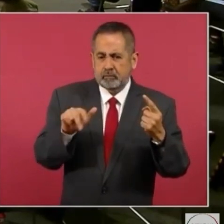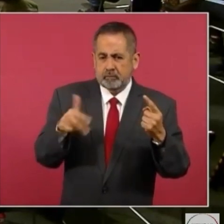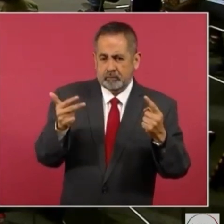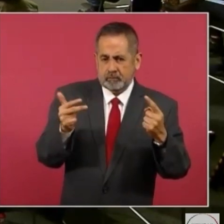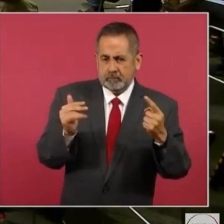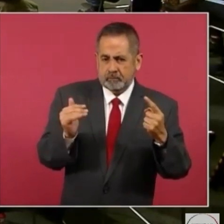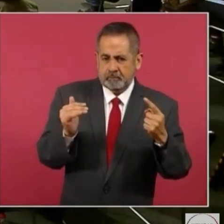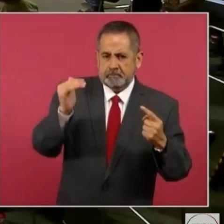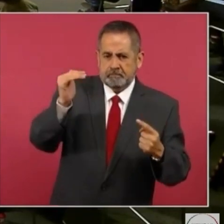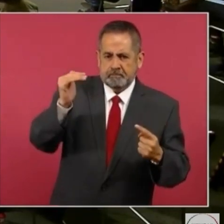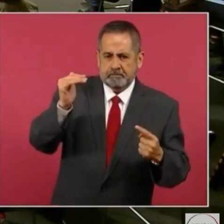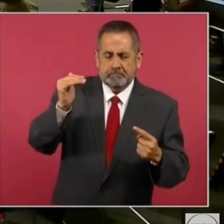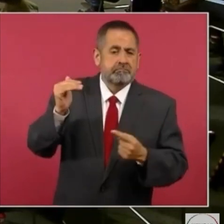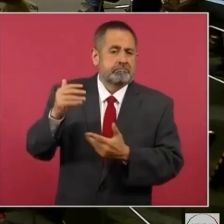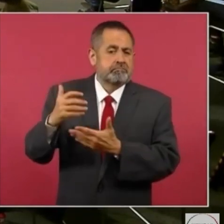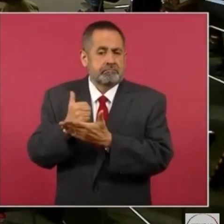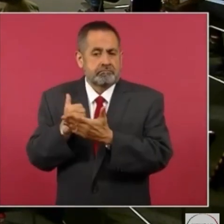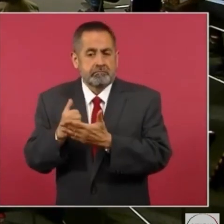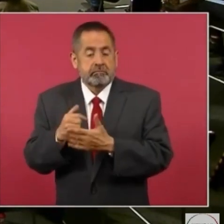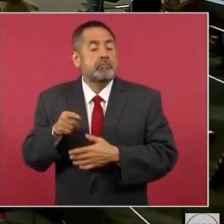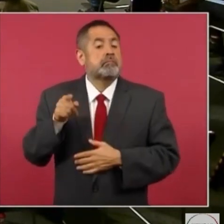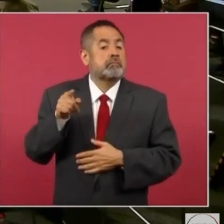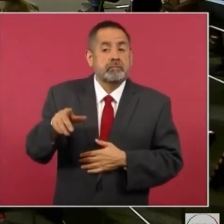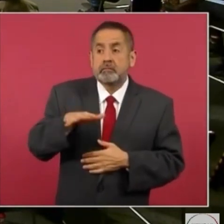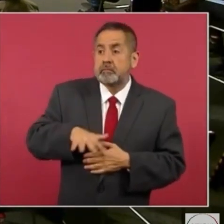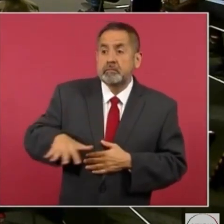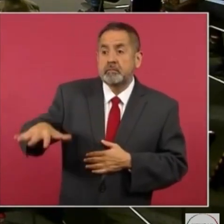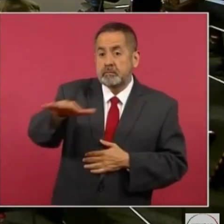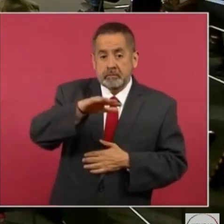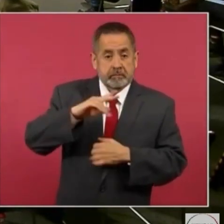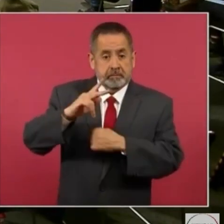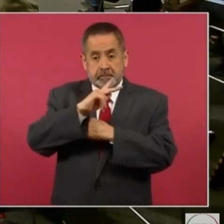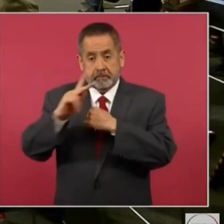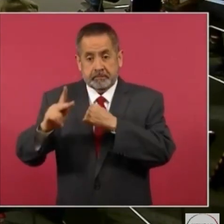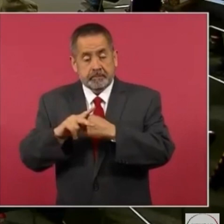Pero esa es la principal fuente de ingresos del país.